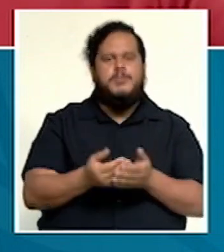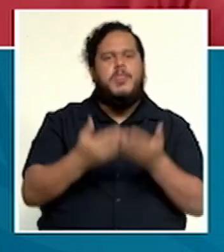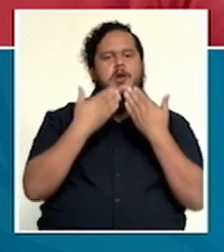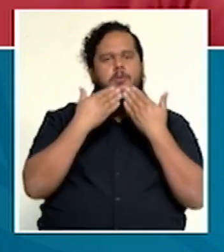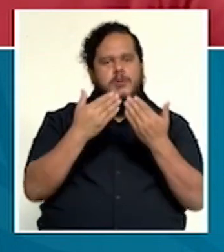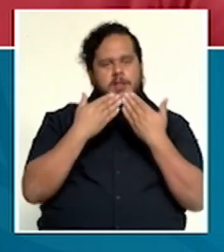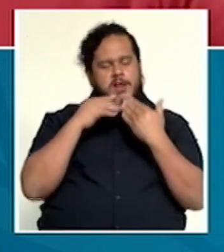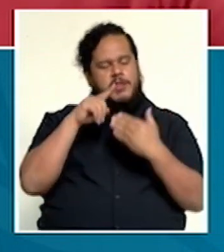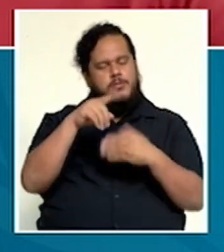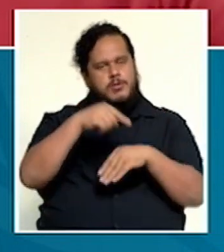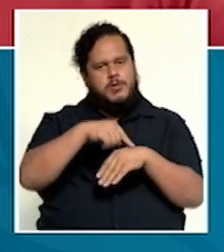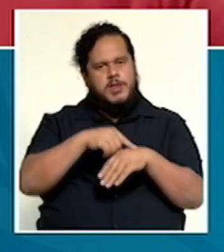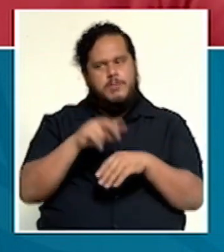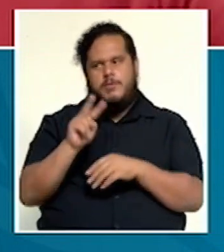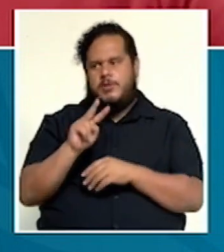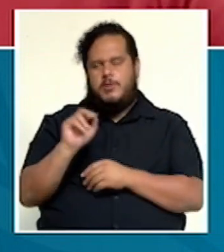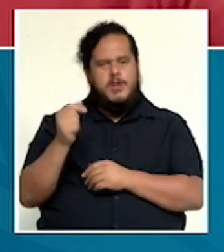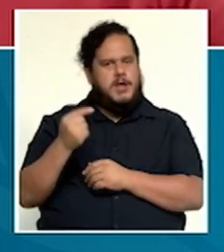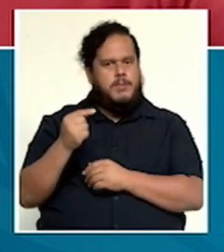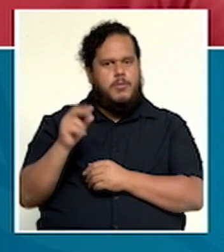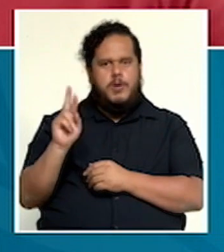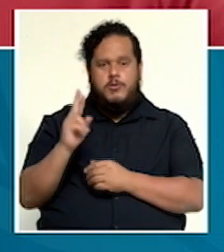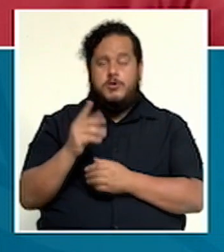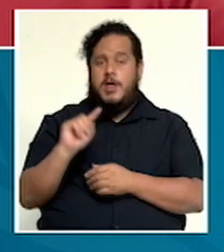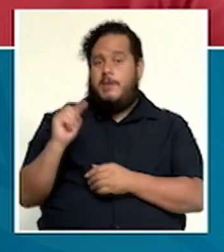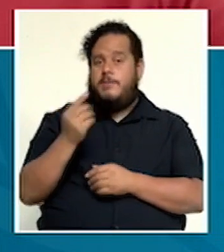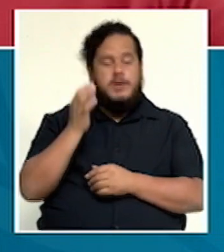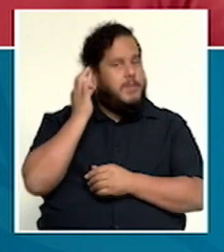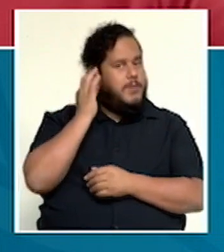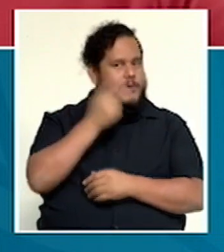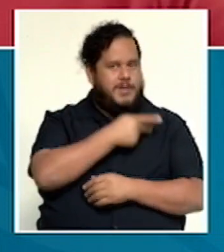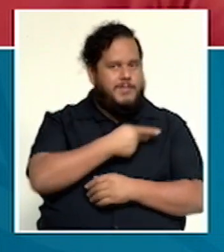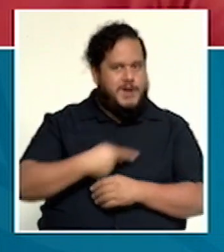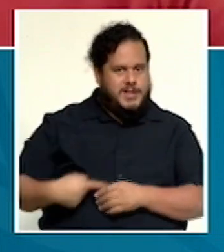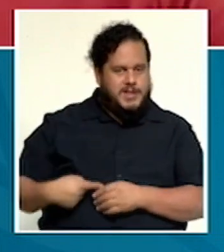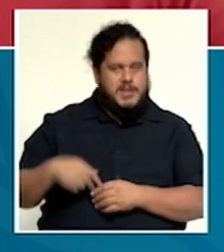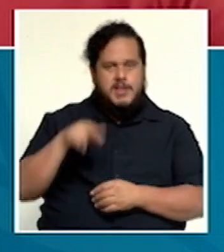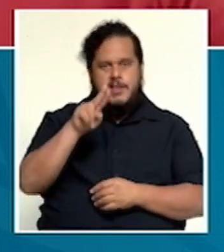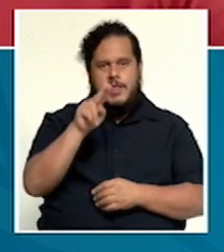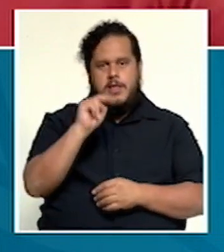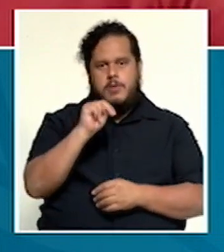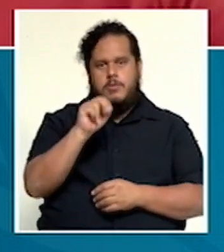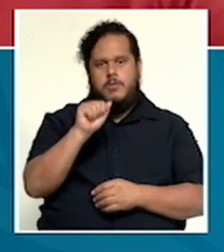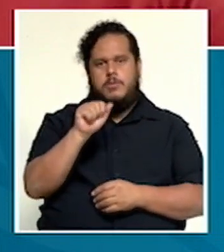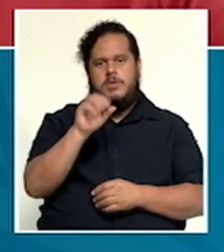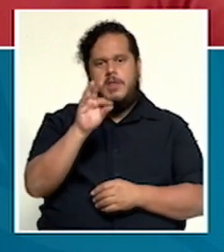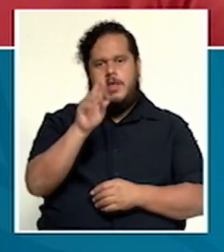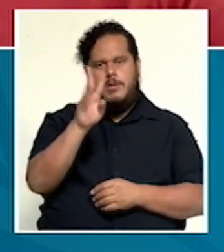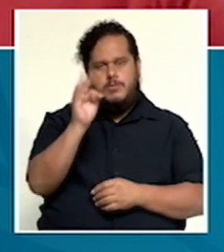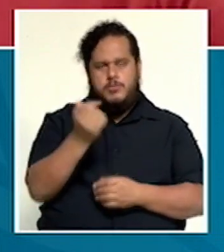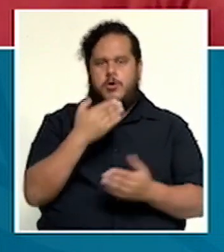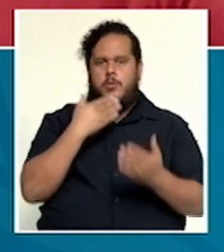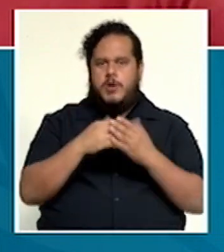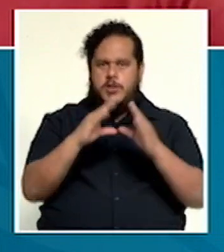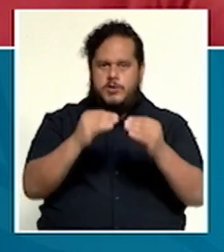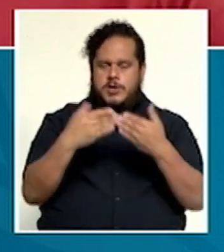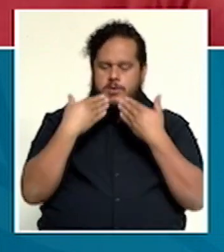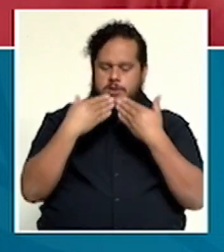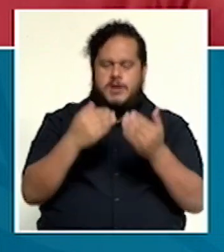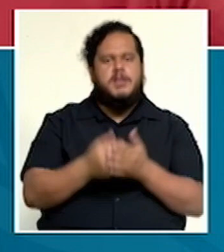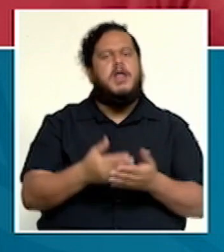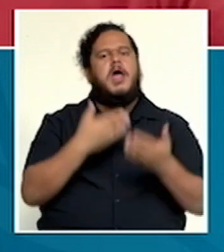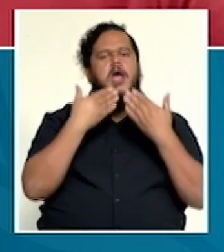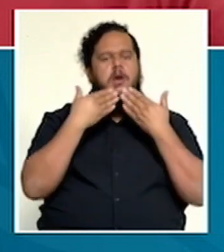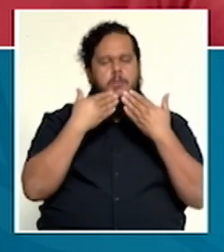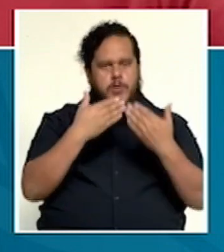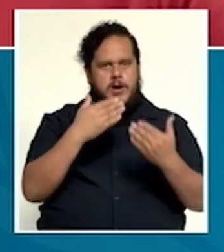Victoria Gamboa Ros, nueva presidenta, la primera mujer en presidir la UNAFUT. Buenas noches y muchas gracias. Buenas